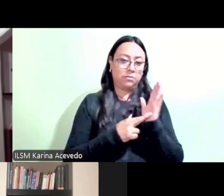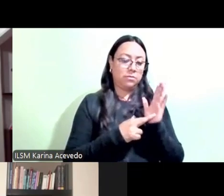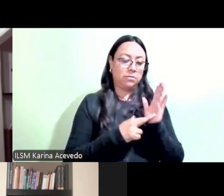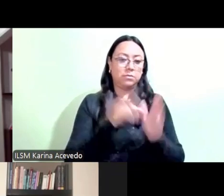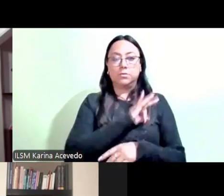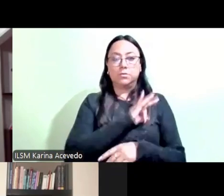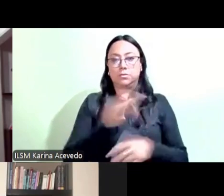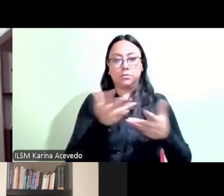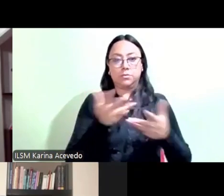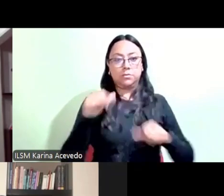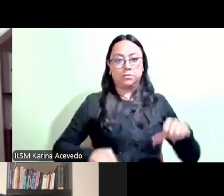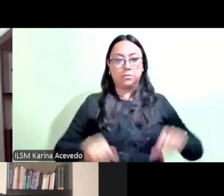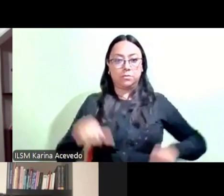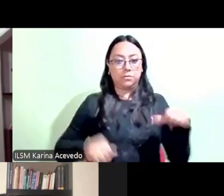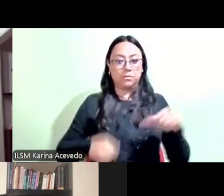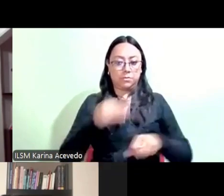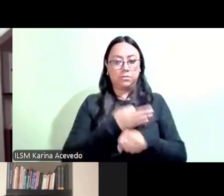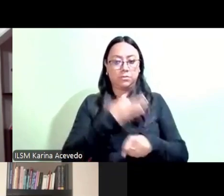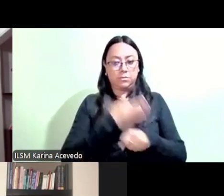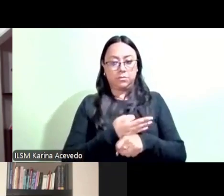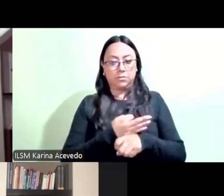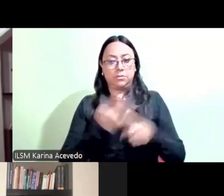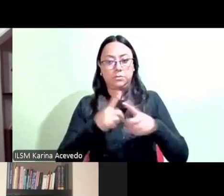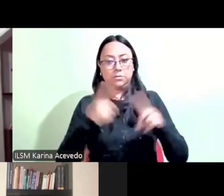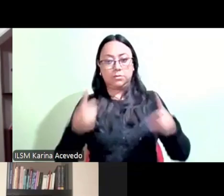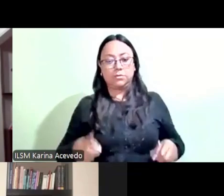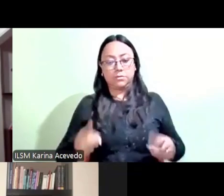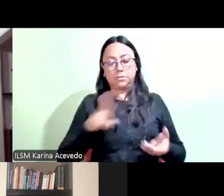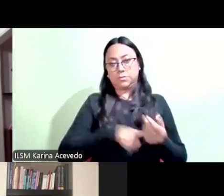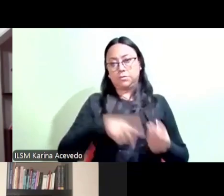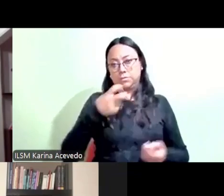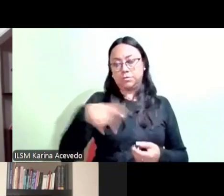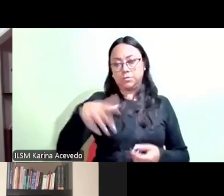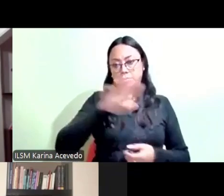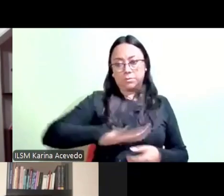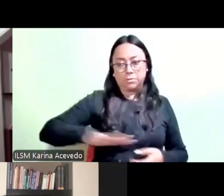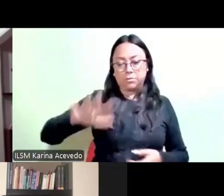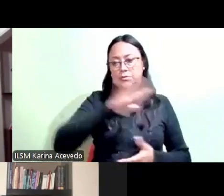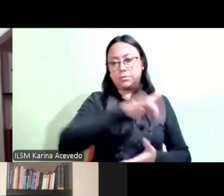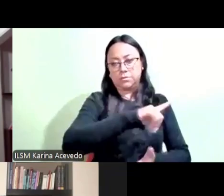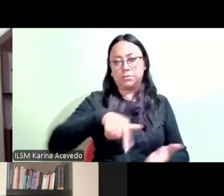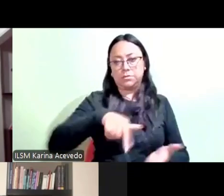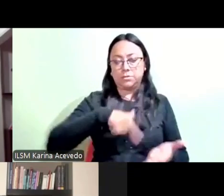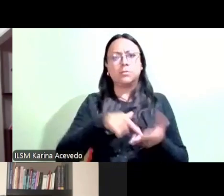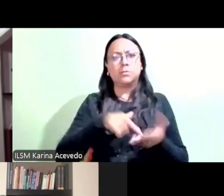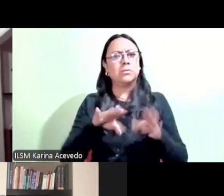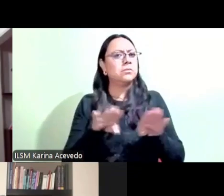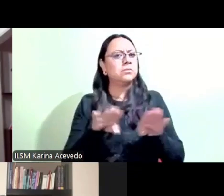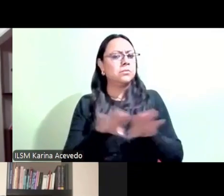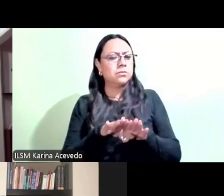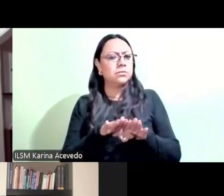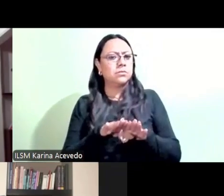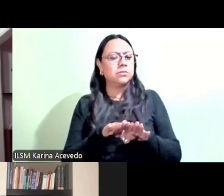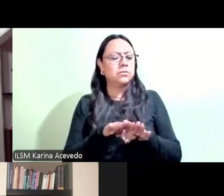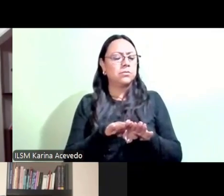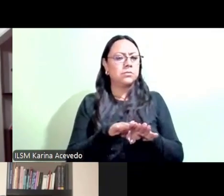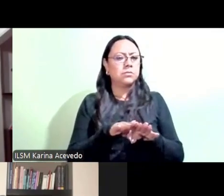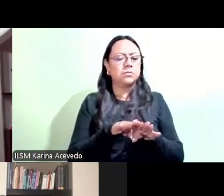actividad que hoy ya se desarrolla en el espacio, que se desarrolla a través de